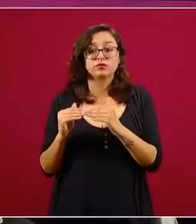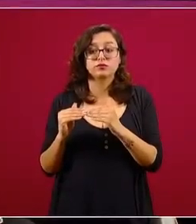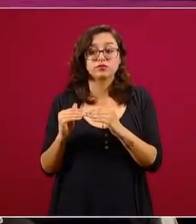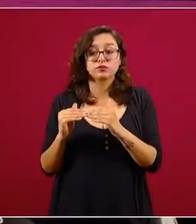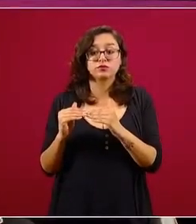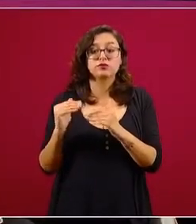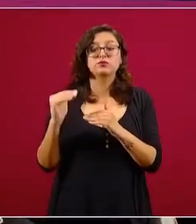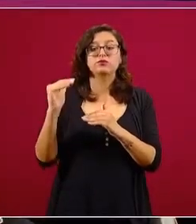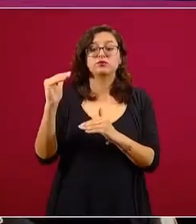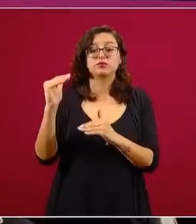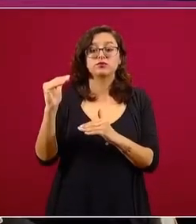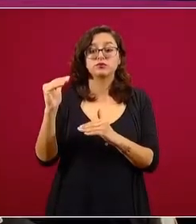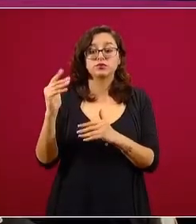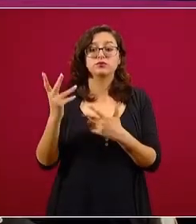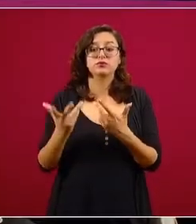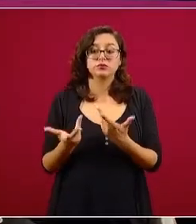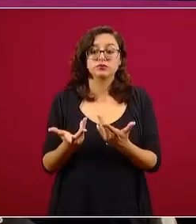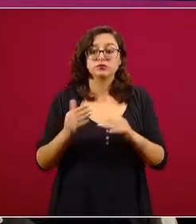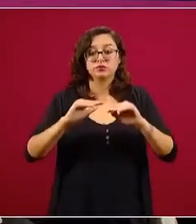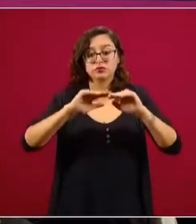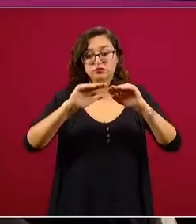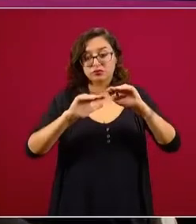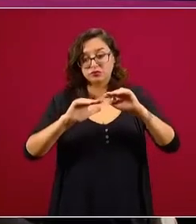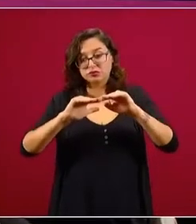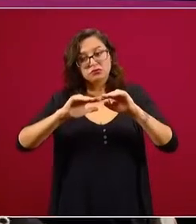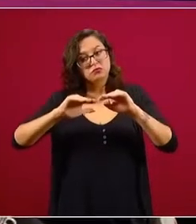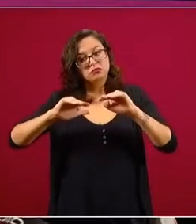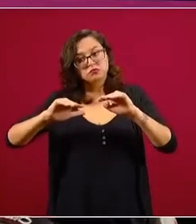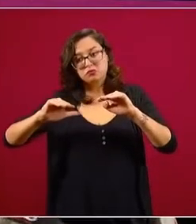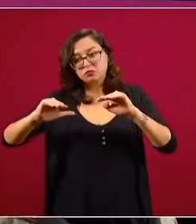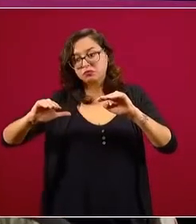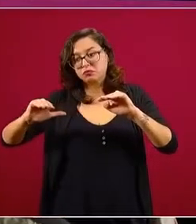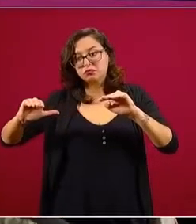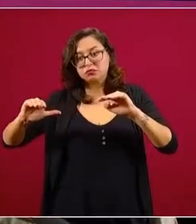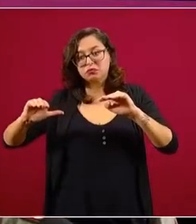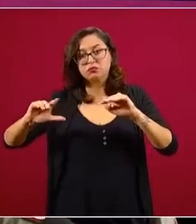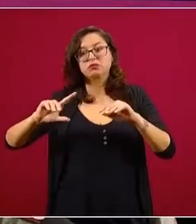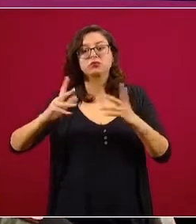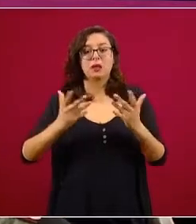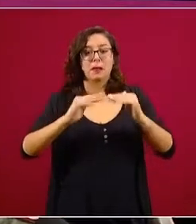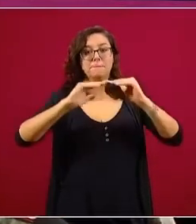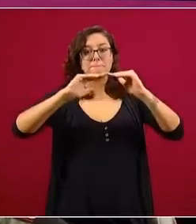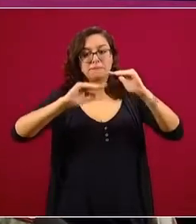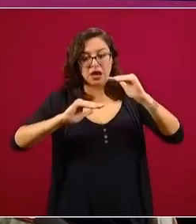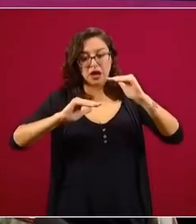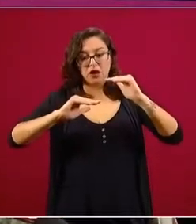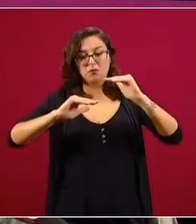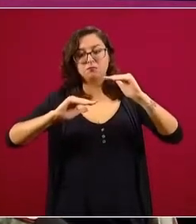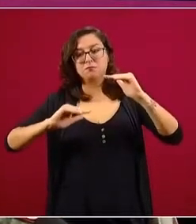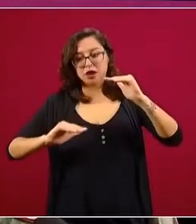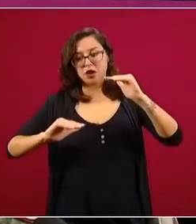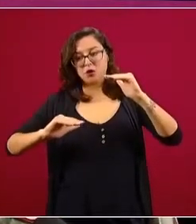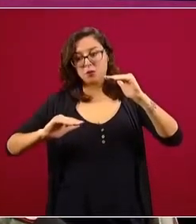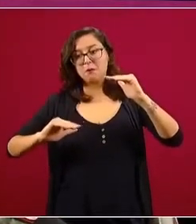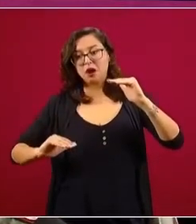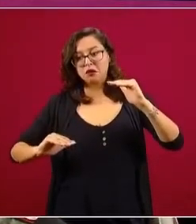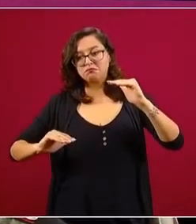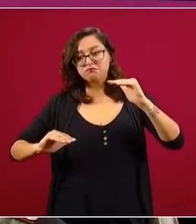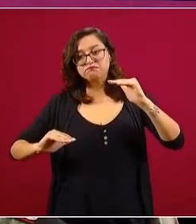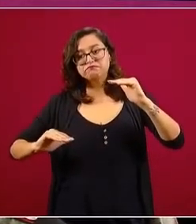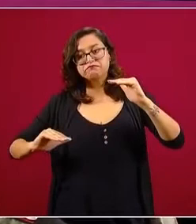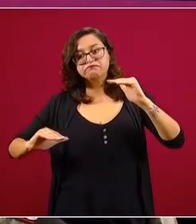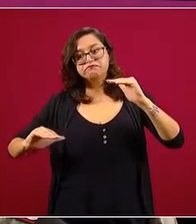que podría significar una meseta para esta semana después de haber tenido tres semanas consecutivas